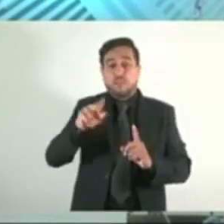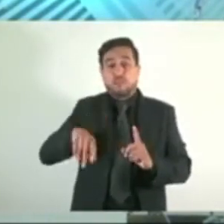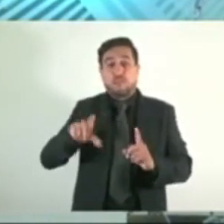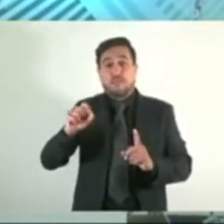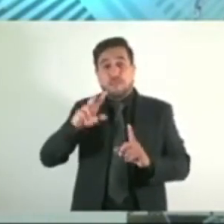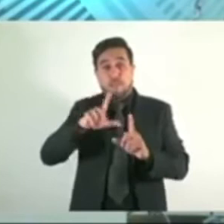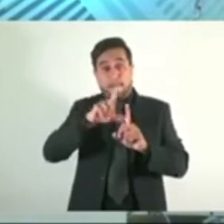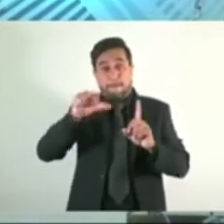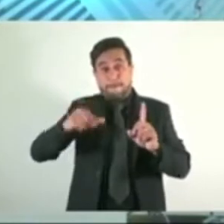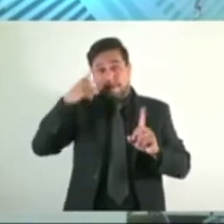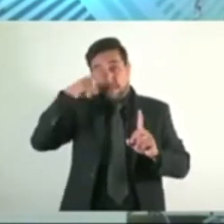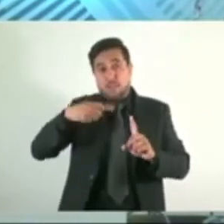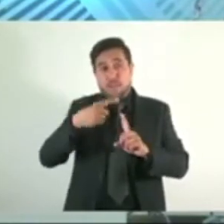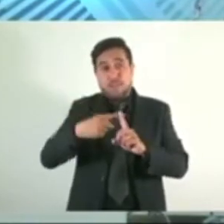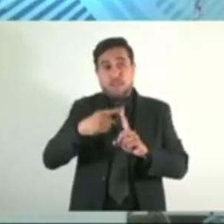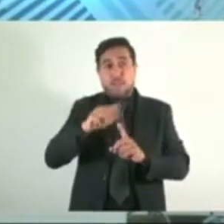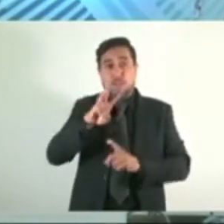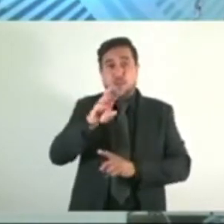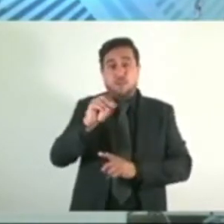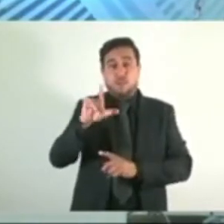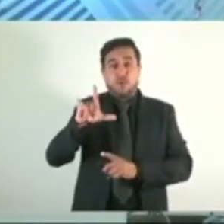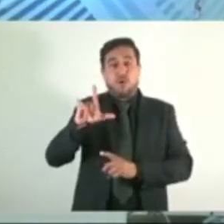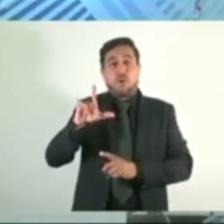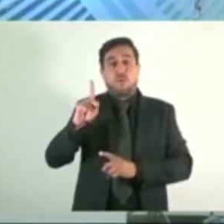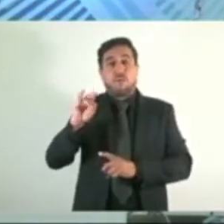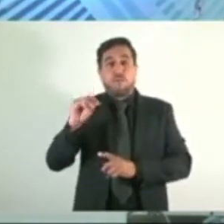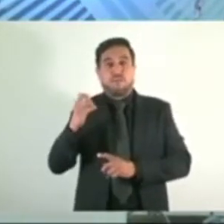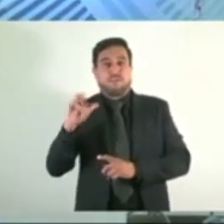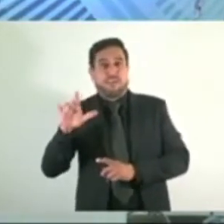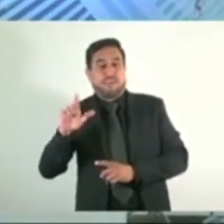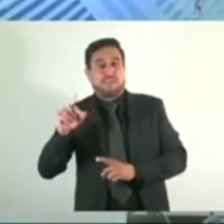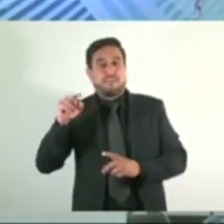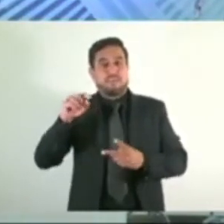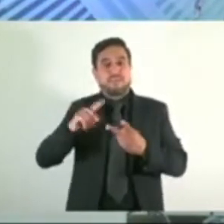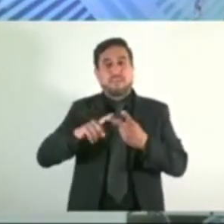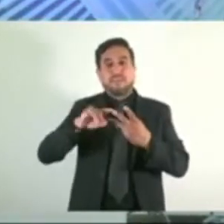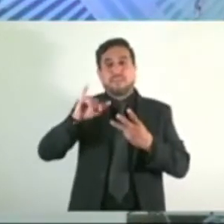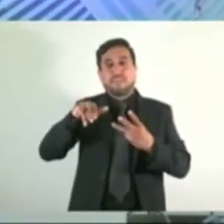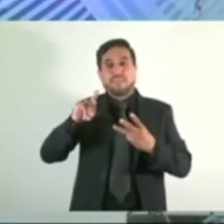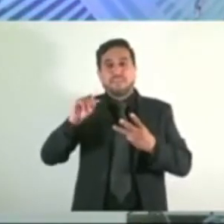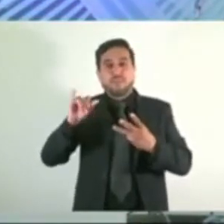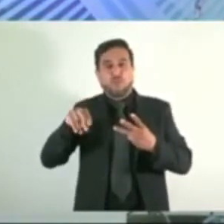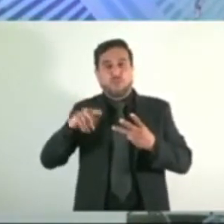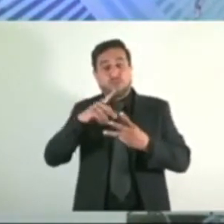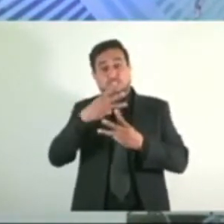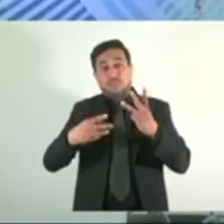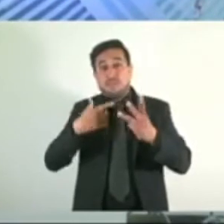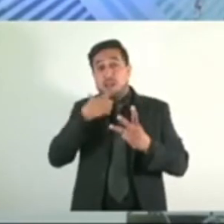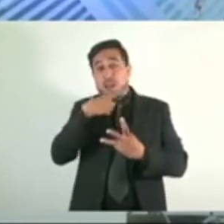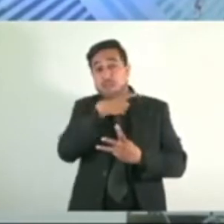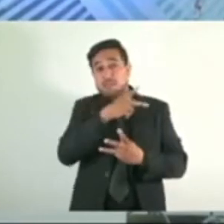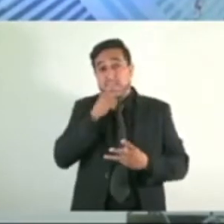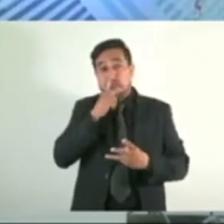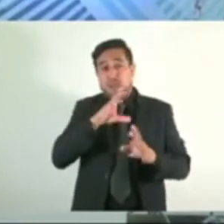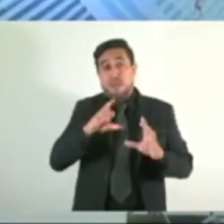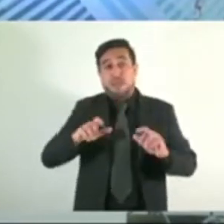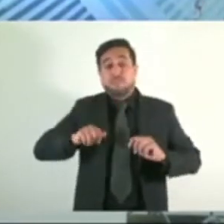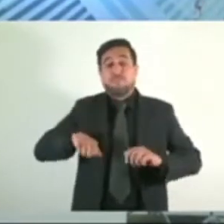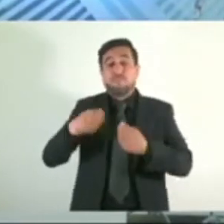2019-2020, elaborado por World Justice Project, y que lo consolida como una institución fuerte, sólida y de